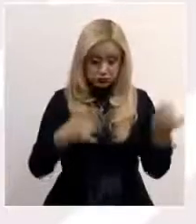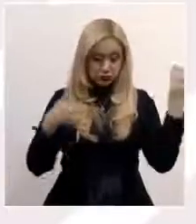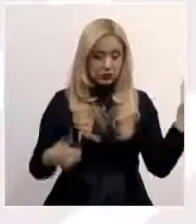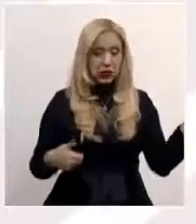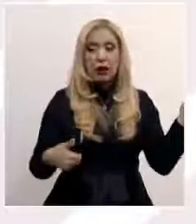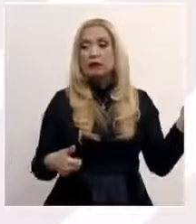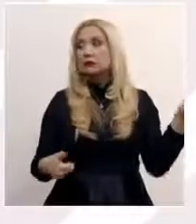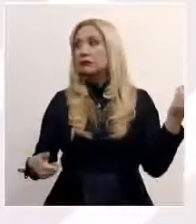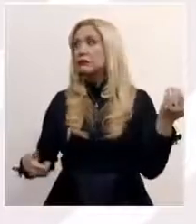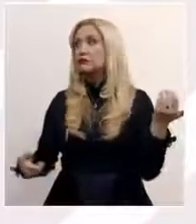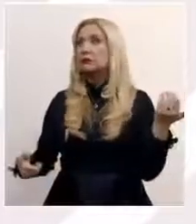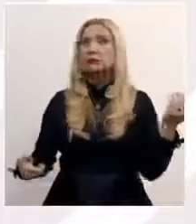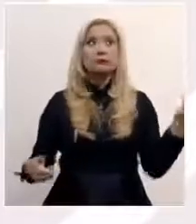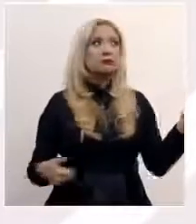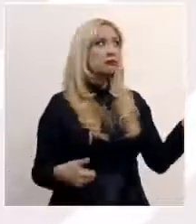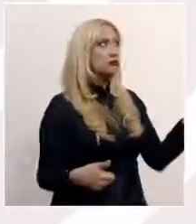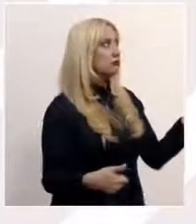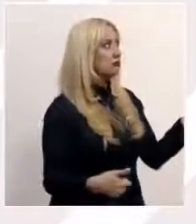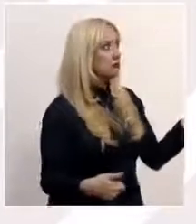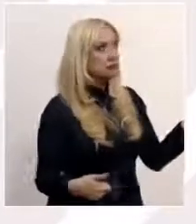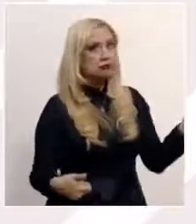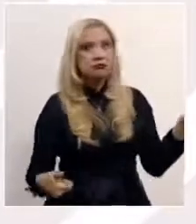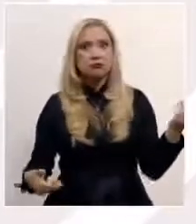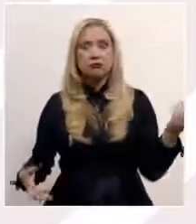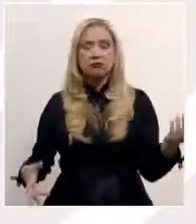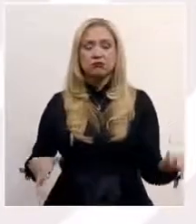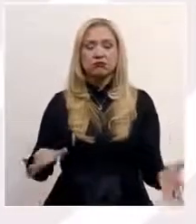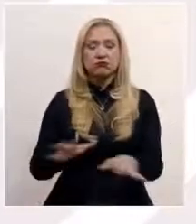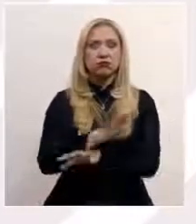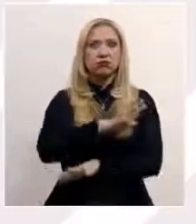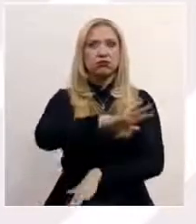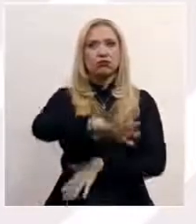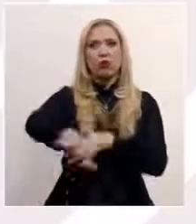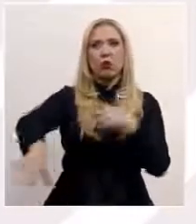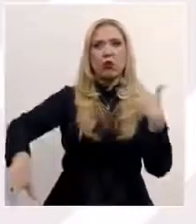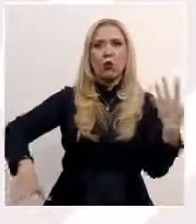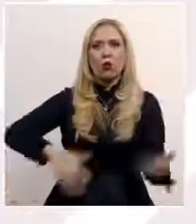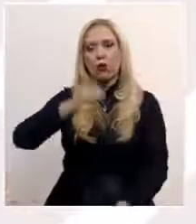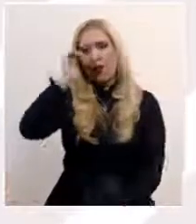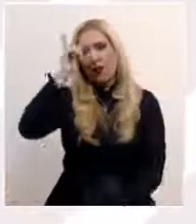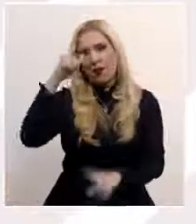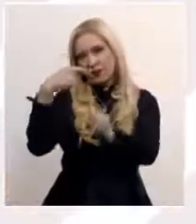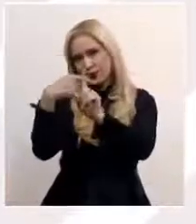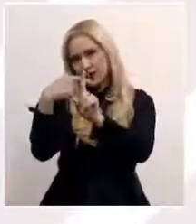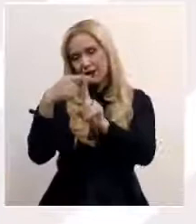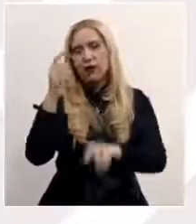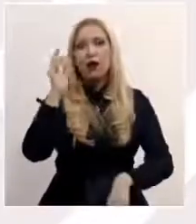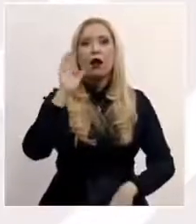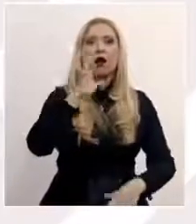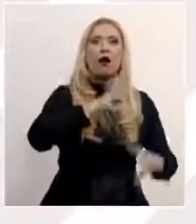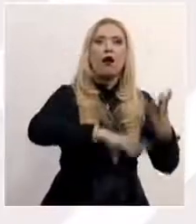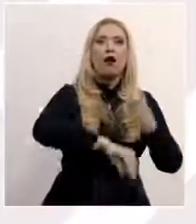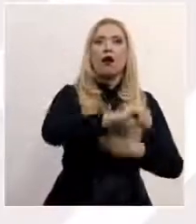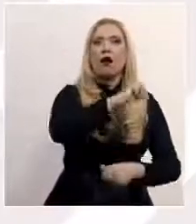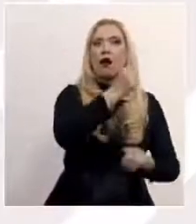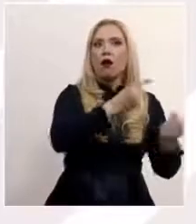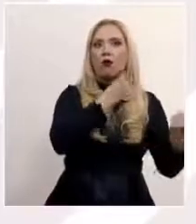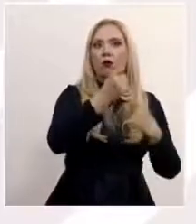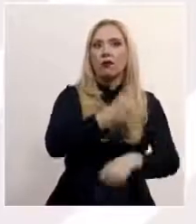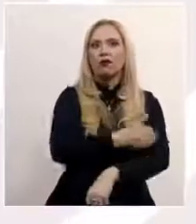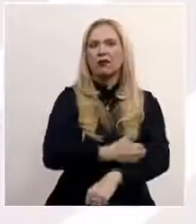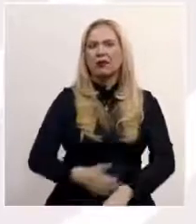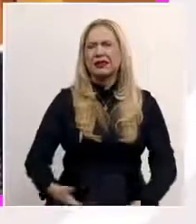en la vida, o sea, un impacto que esperamos que para todas las familias sea positivo, pero algunas no, digo, porque